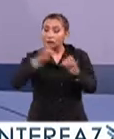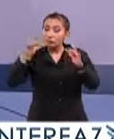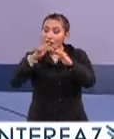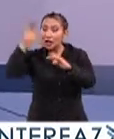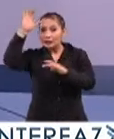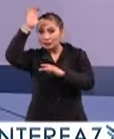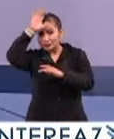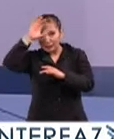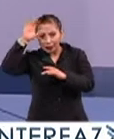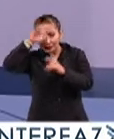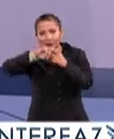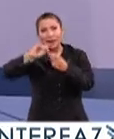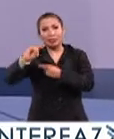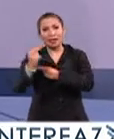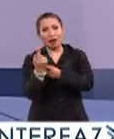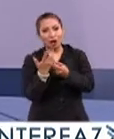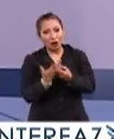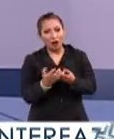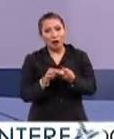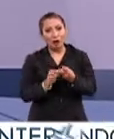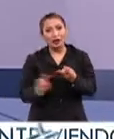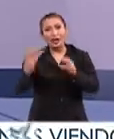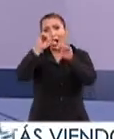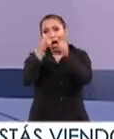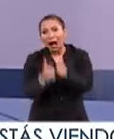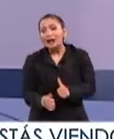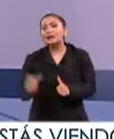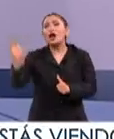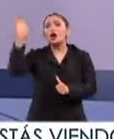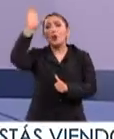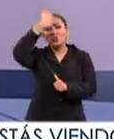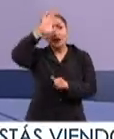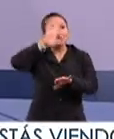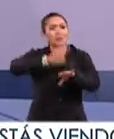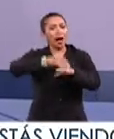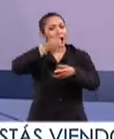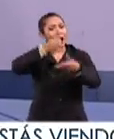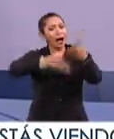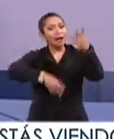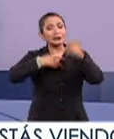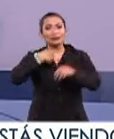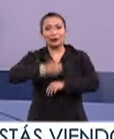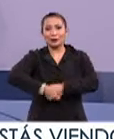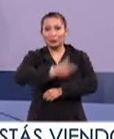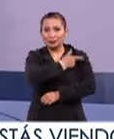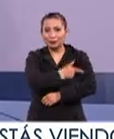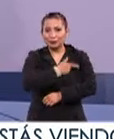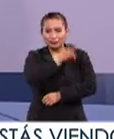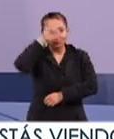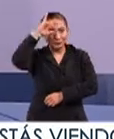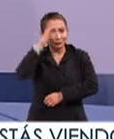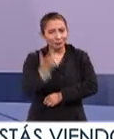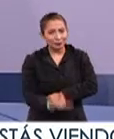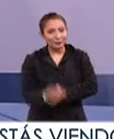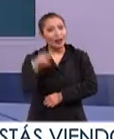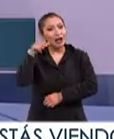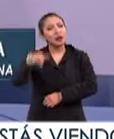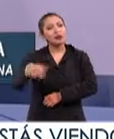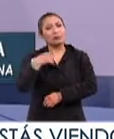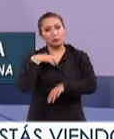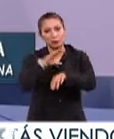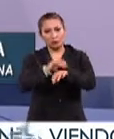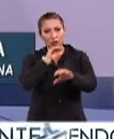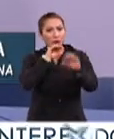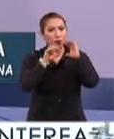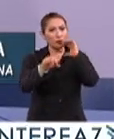con la ciencia, la tecnología, el arte, la cultura y mucho más. Saludo también con mucho gusto a Griselda Yebra. Ella me